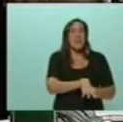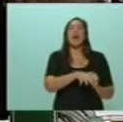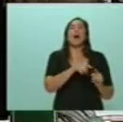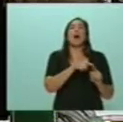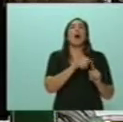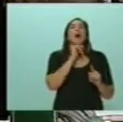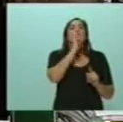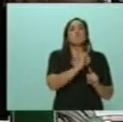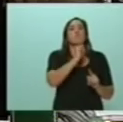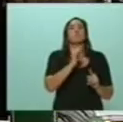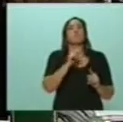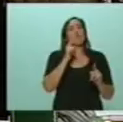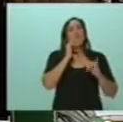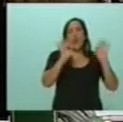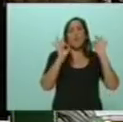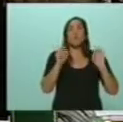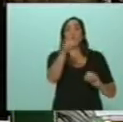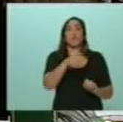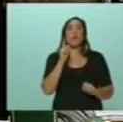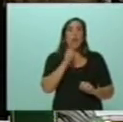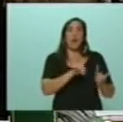hemos denominado control ciudadano y que